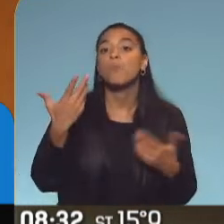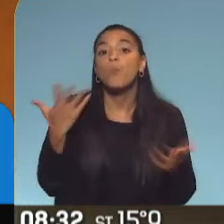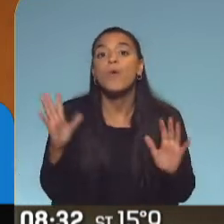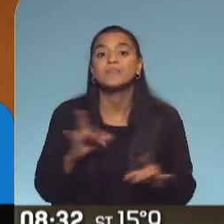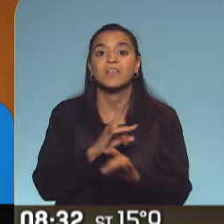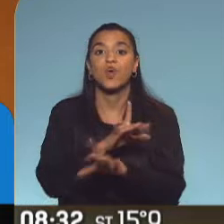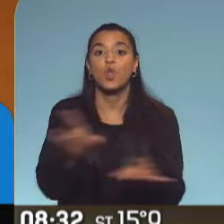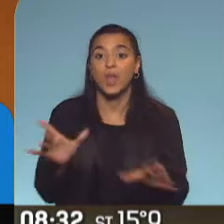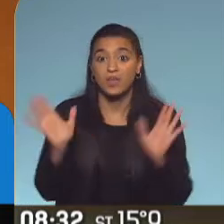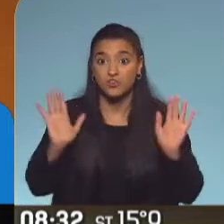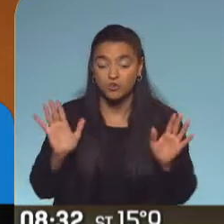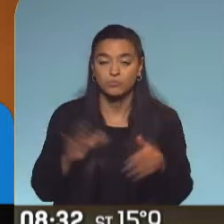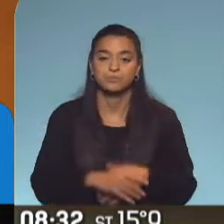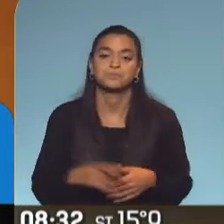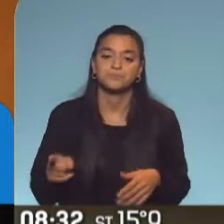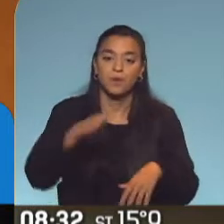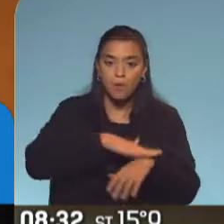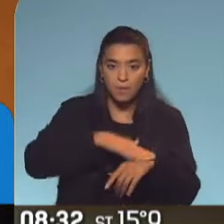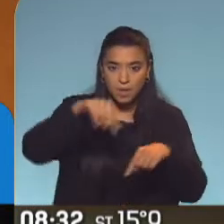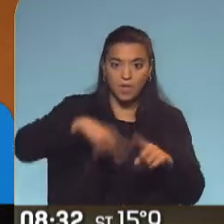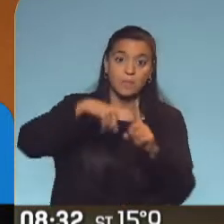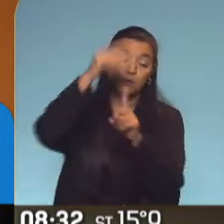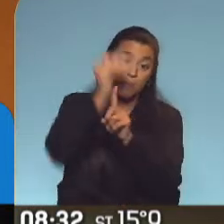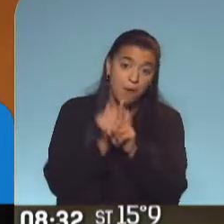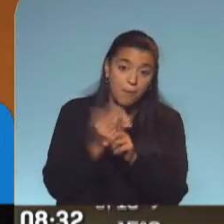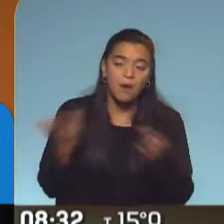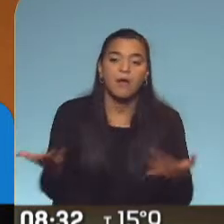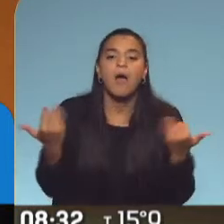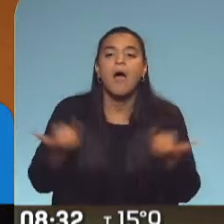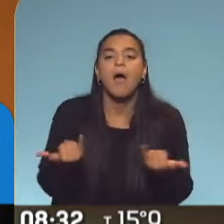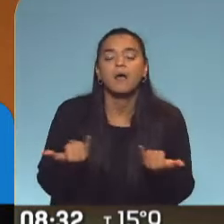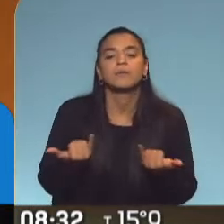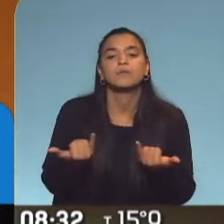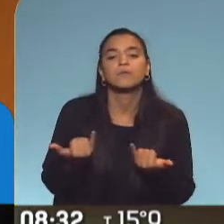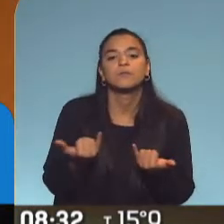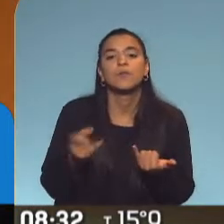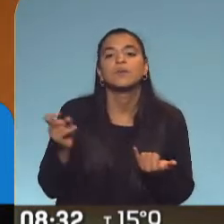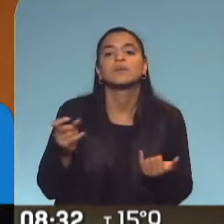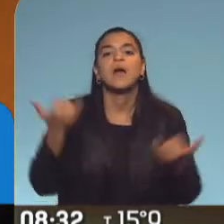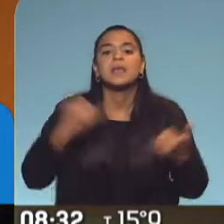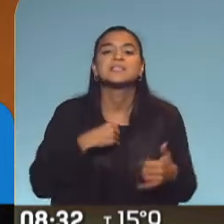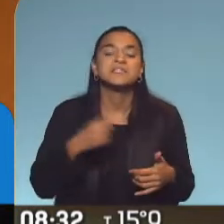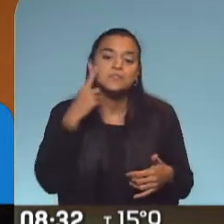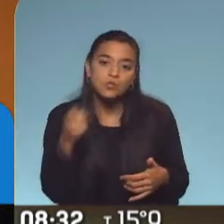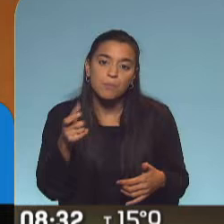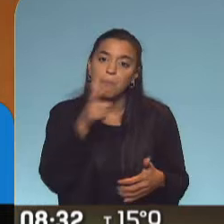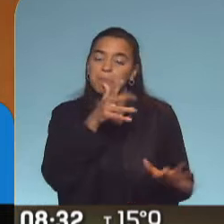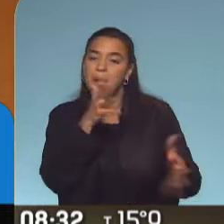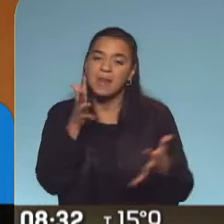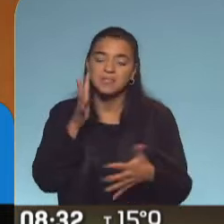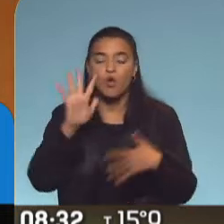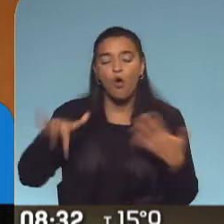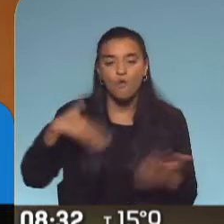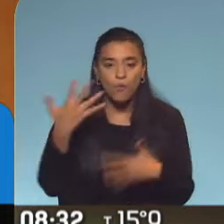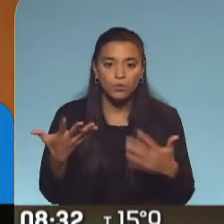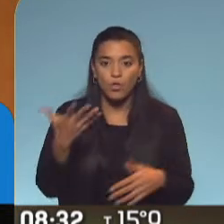en un momento donde, con las temperaturas más bajas, empiezan a emerger, ¿no? Ciertos síntomas que van a ser confundidos con el COVID